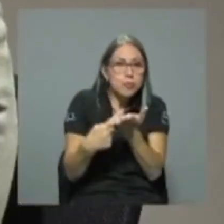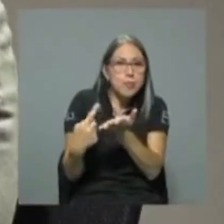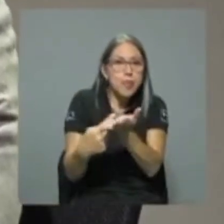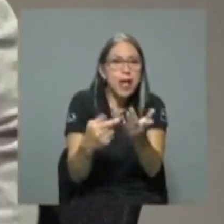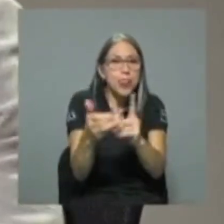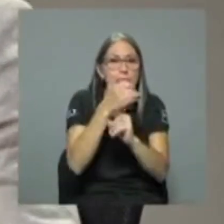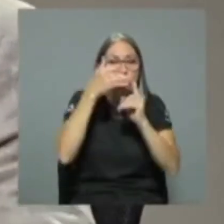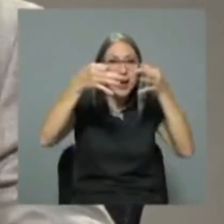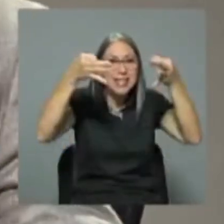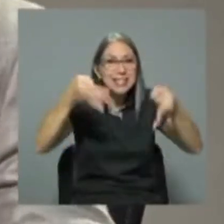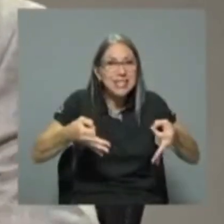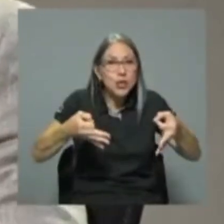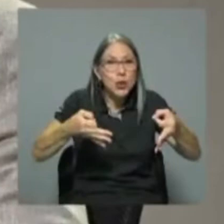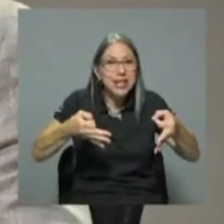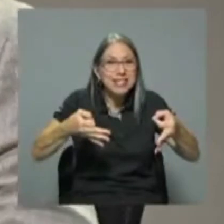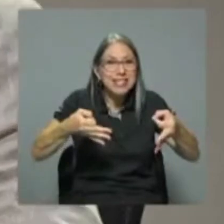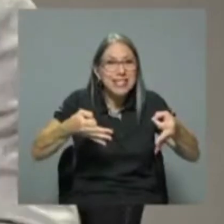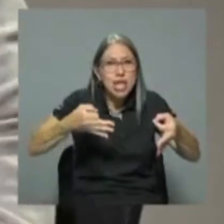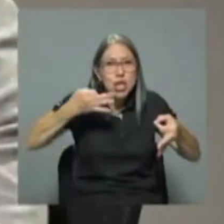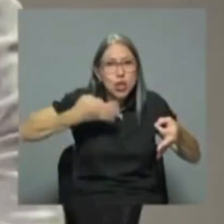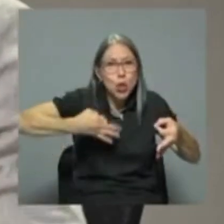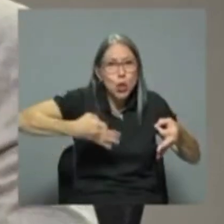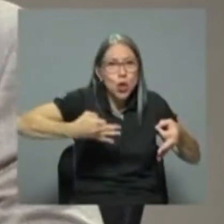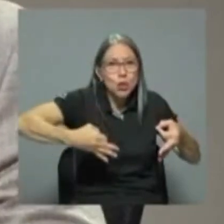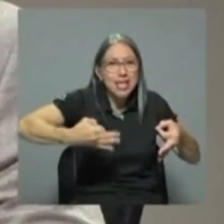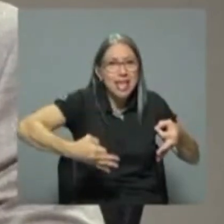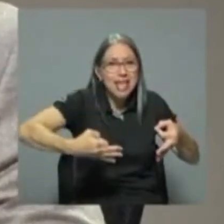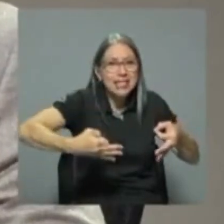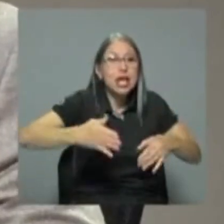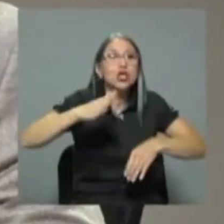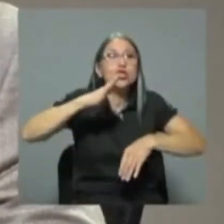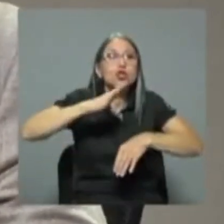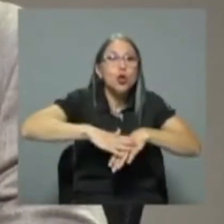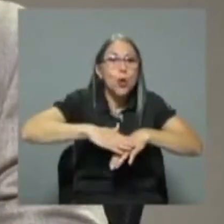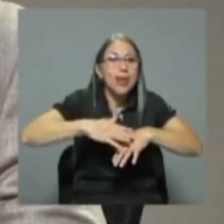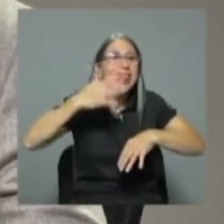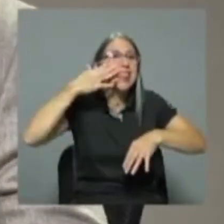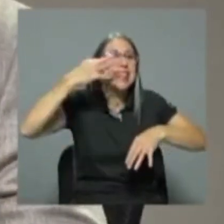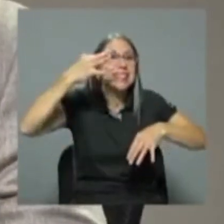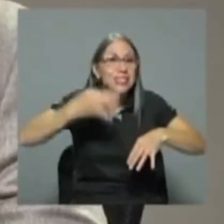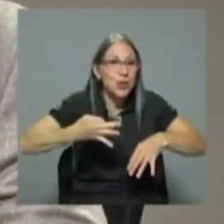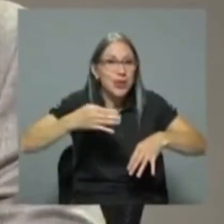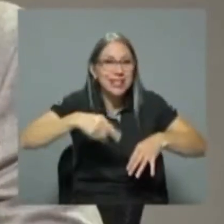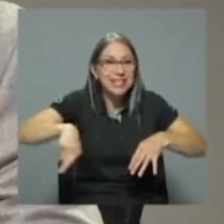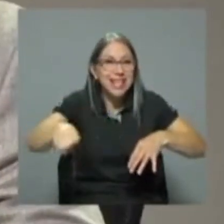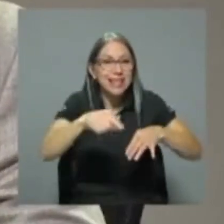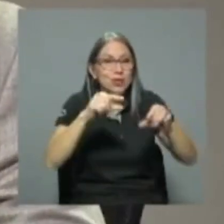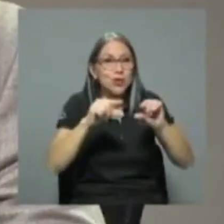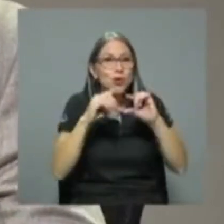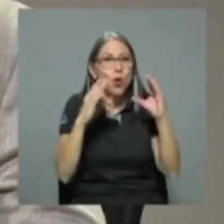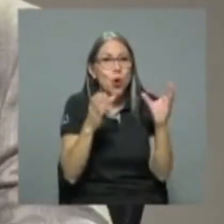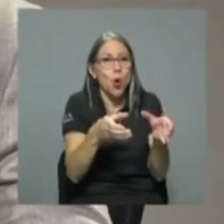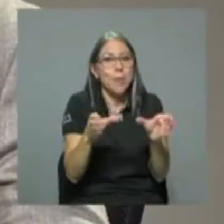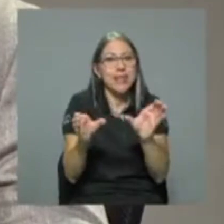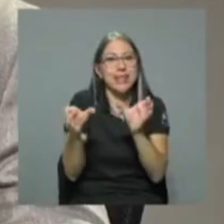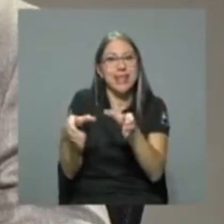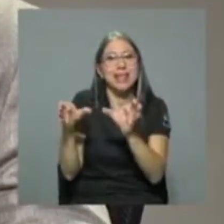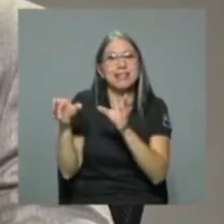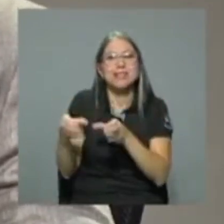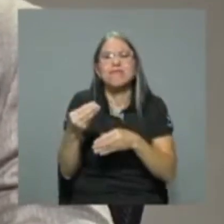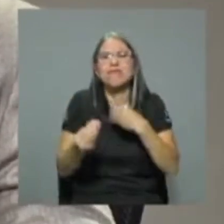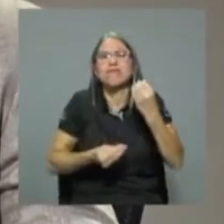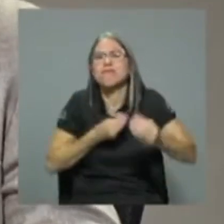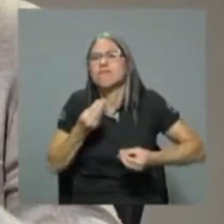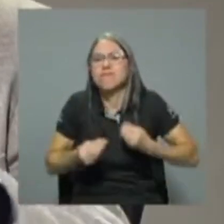prácticamente todos los días de las decisiones que a la vez se tomaban en estos comités. ¿Y cómo hacíamos? Entonces, de un momento a otro,